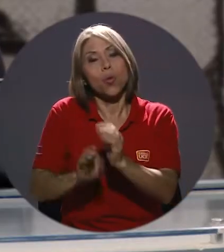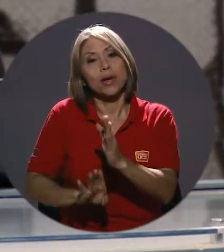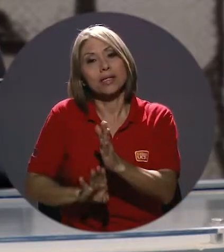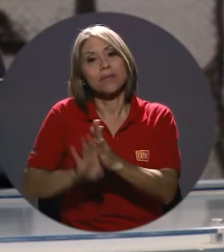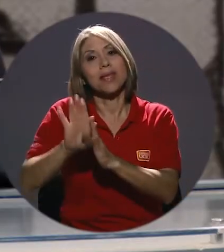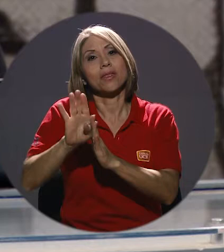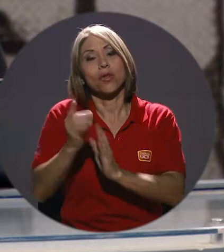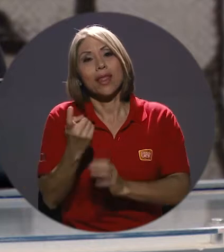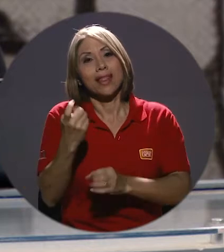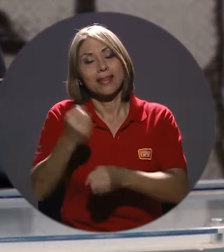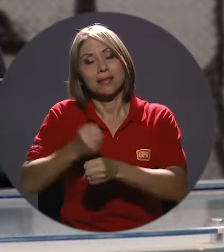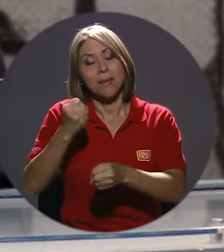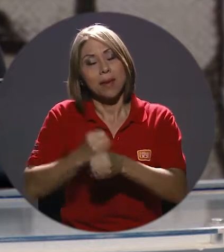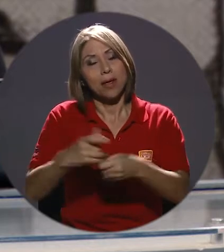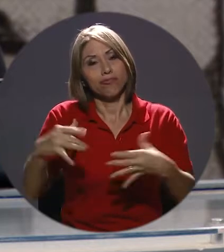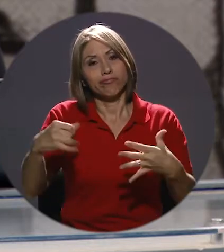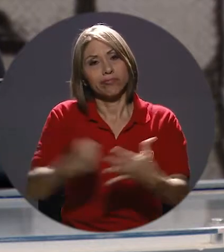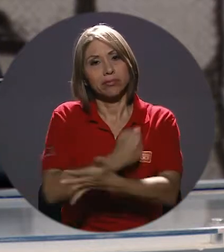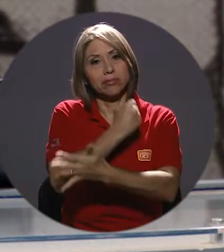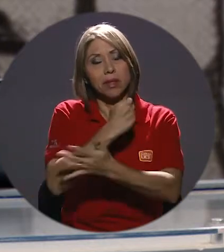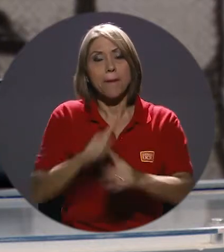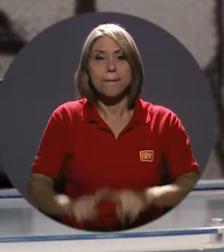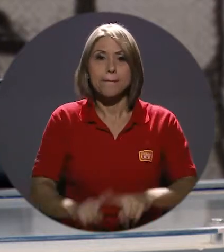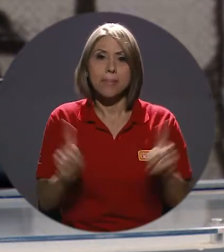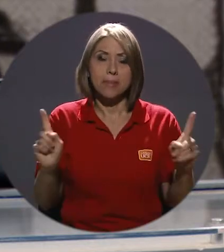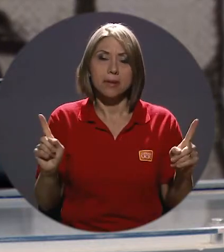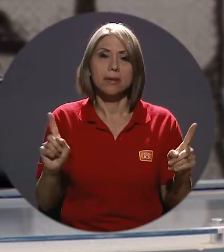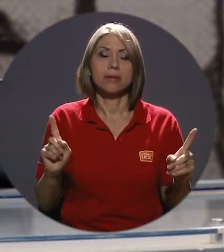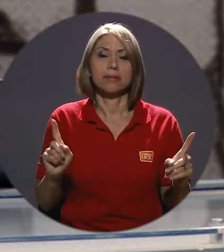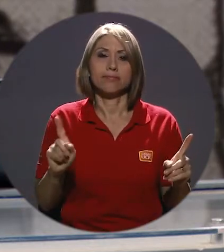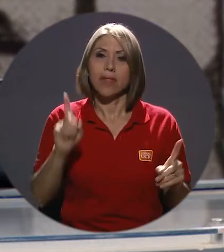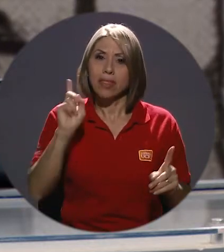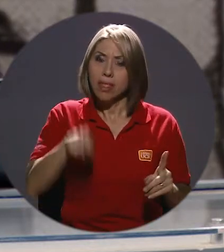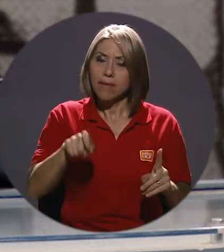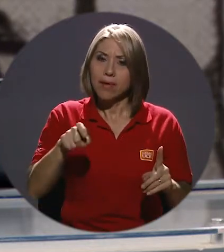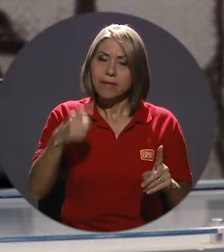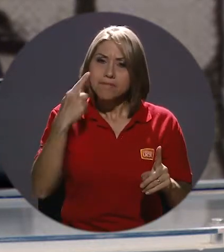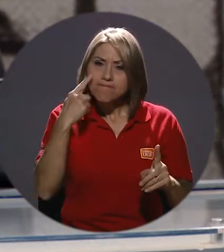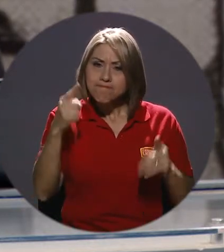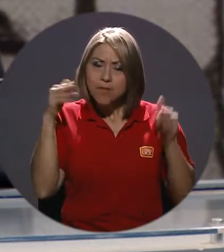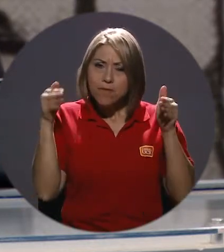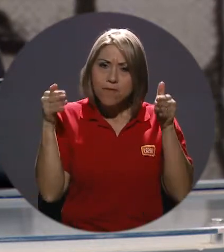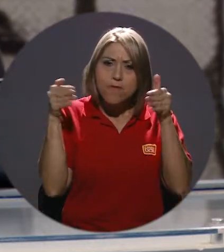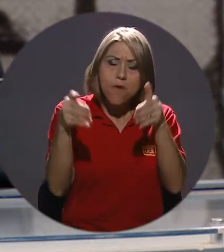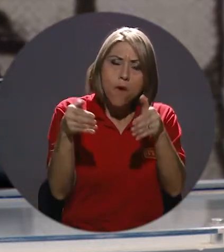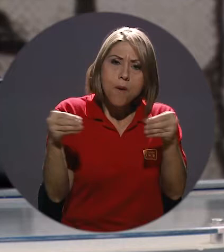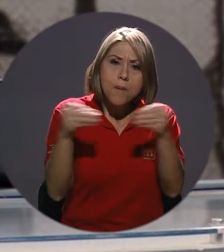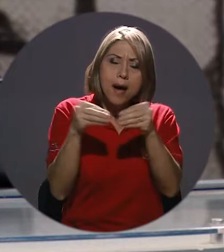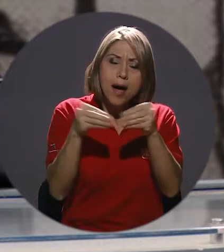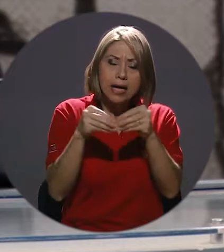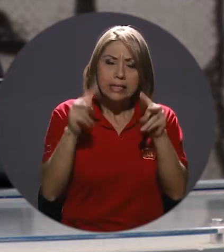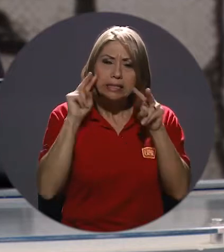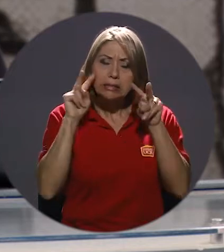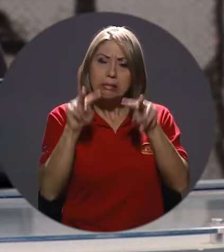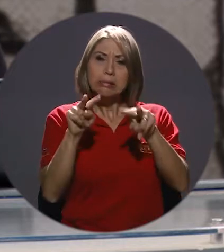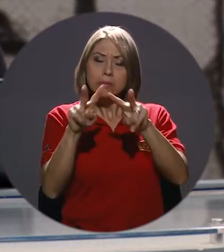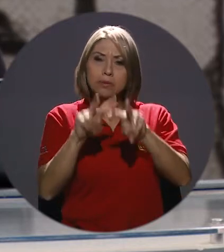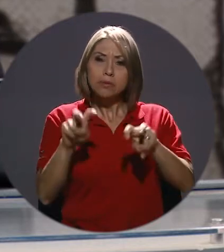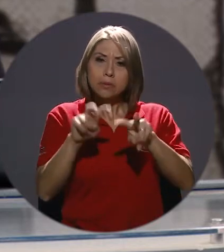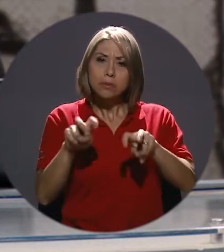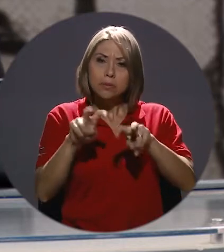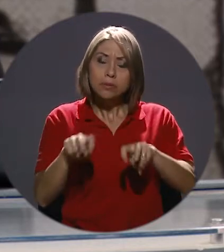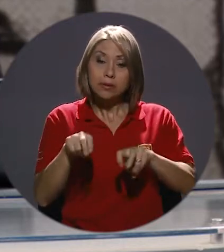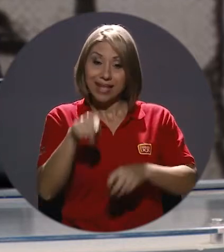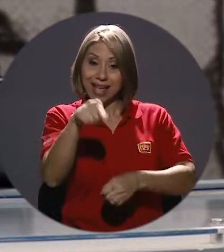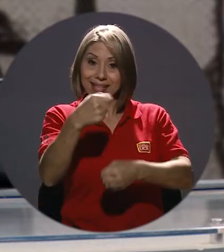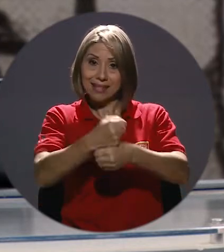del desempleo, desafortunadamente. Pero hay que focalizar más las cosas y poder analizar que ese